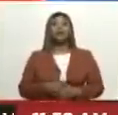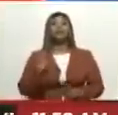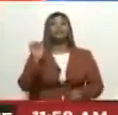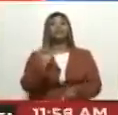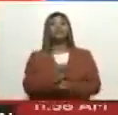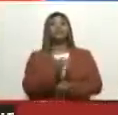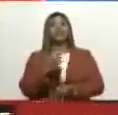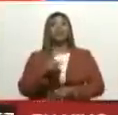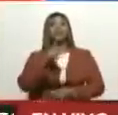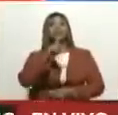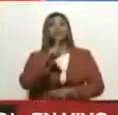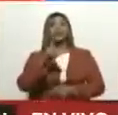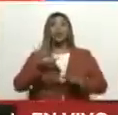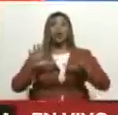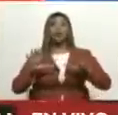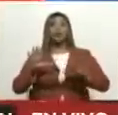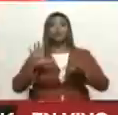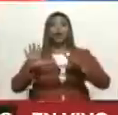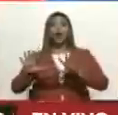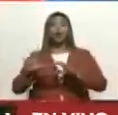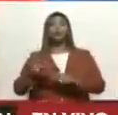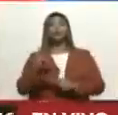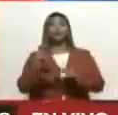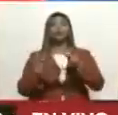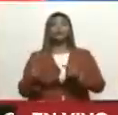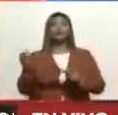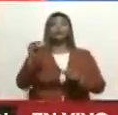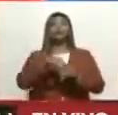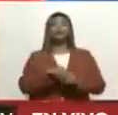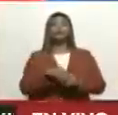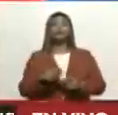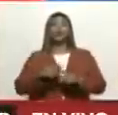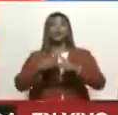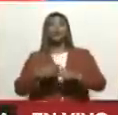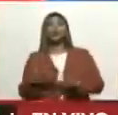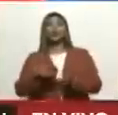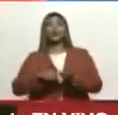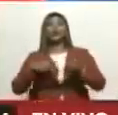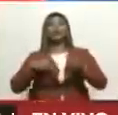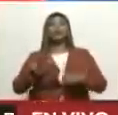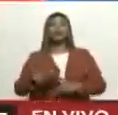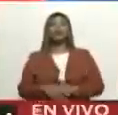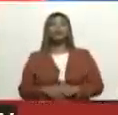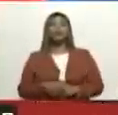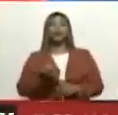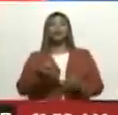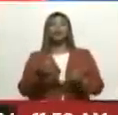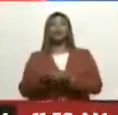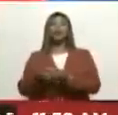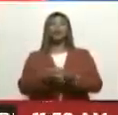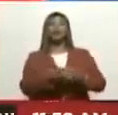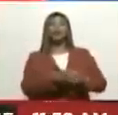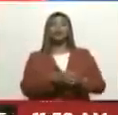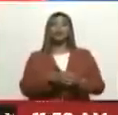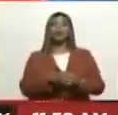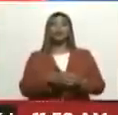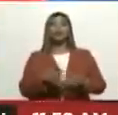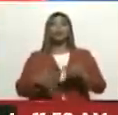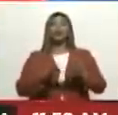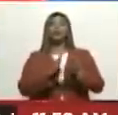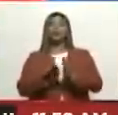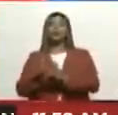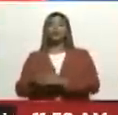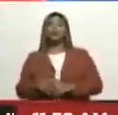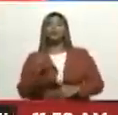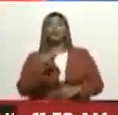detenido 188 integrantes de un total de 13 de estos grupos de delincuencia organizada.